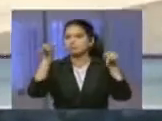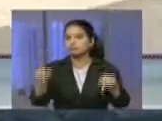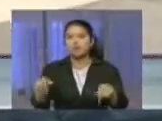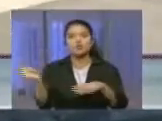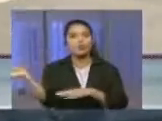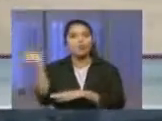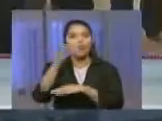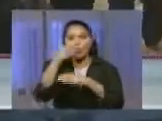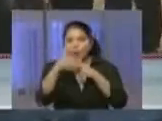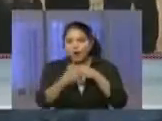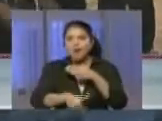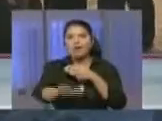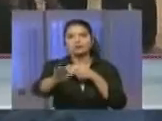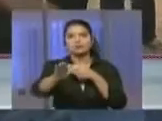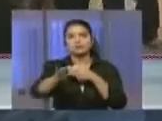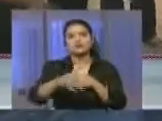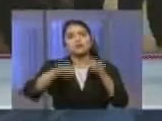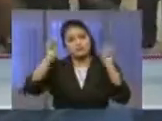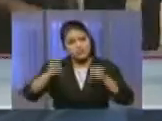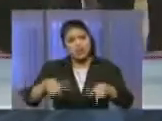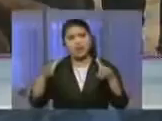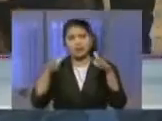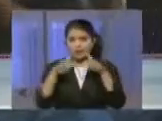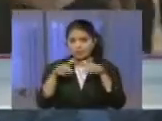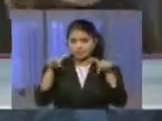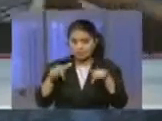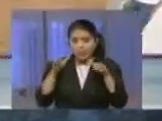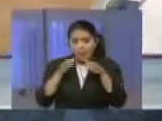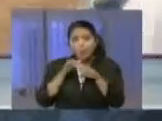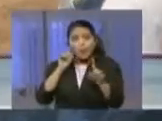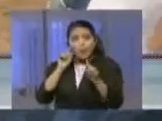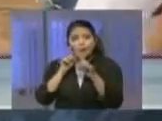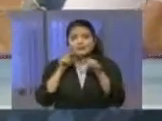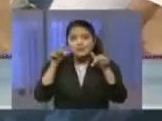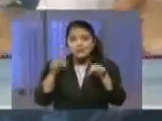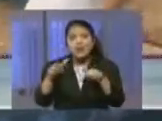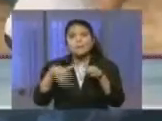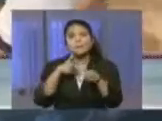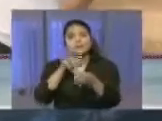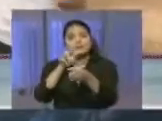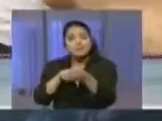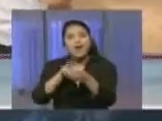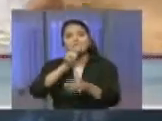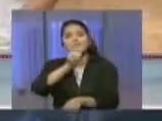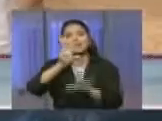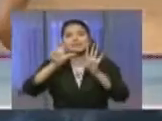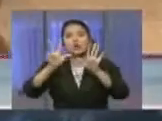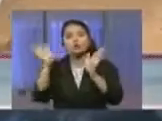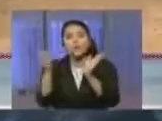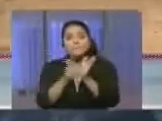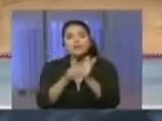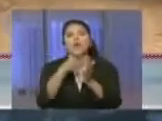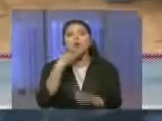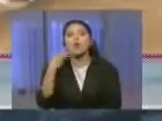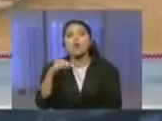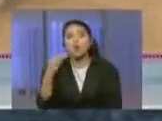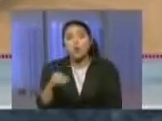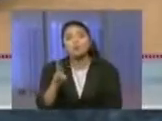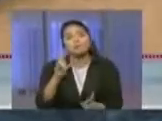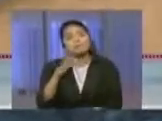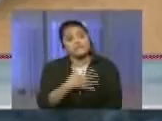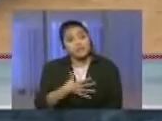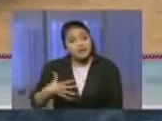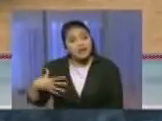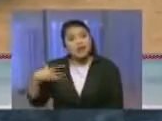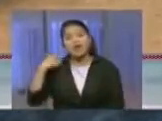permanente este movimiento tiene una meta de incorporar 28,000 jóvenes aspirantes a